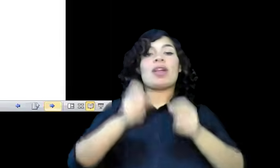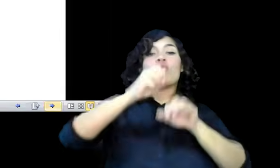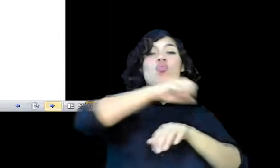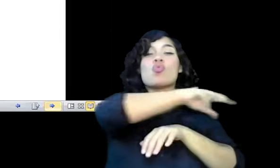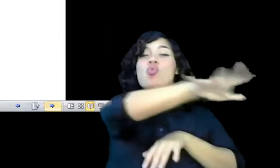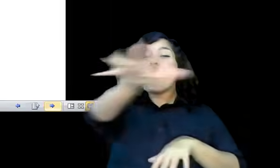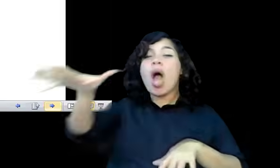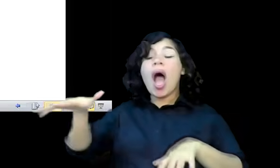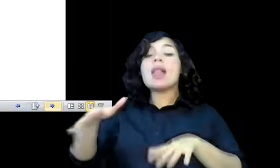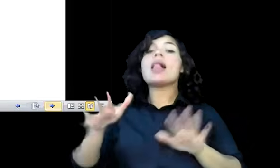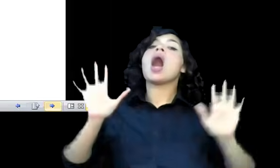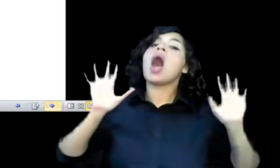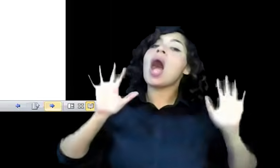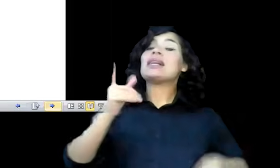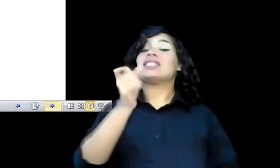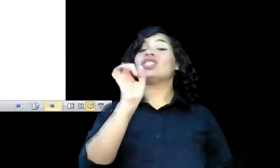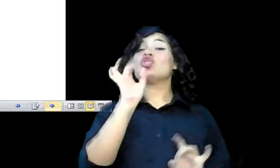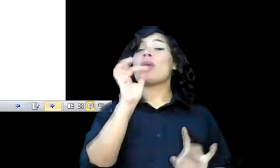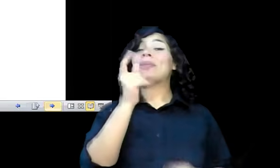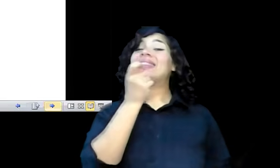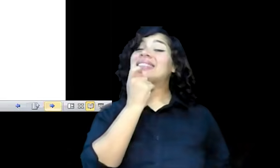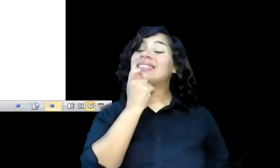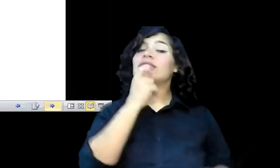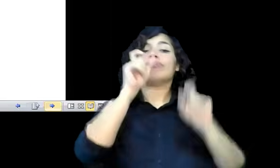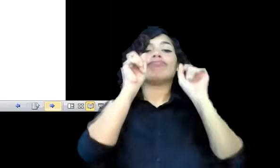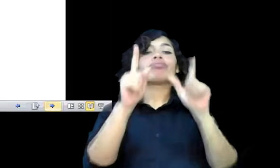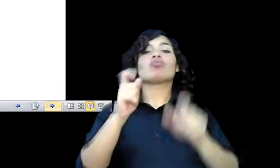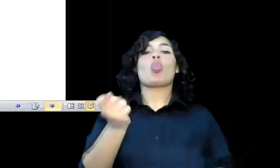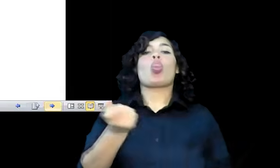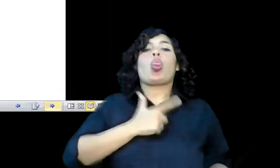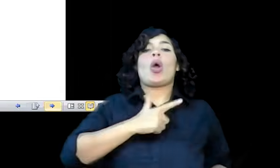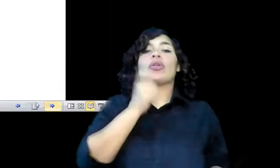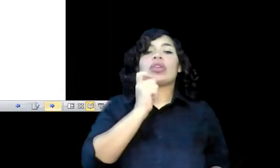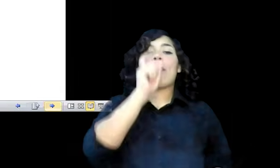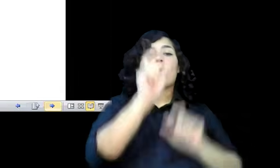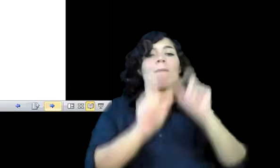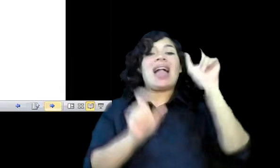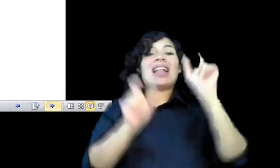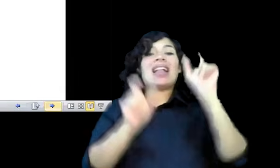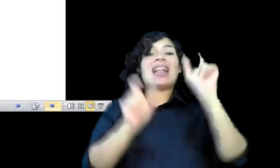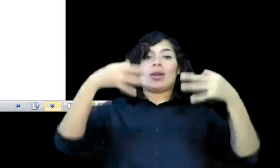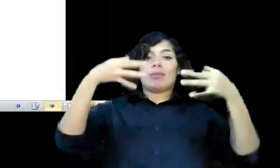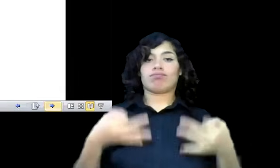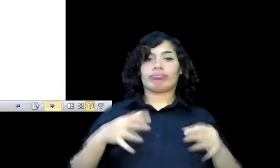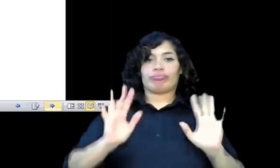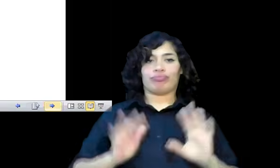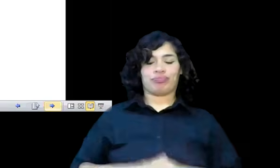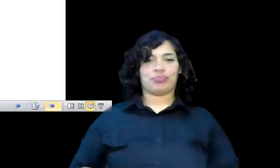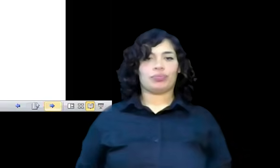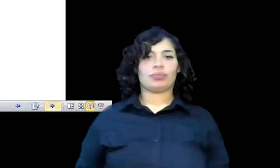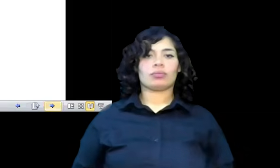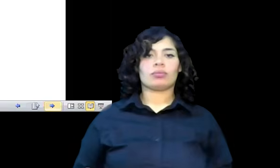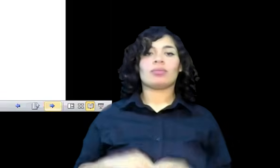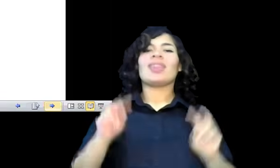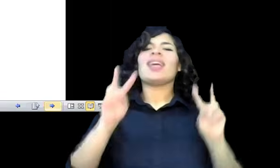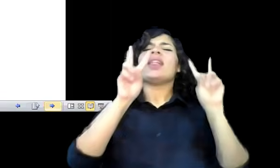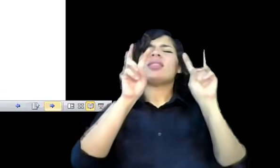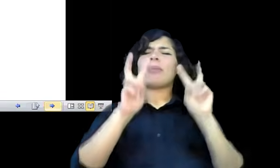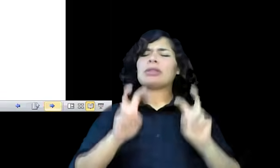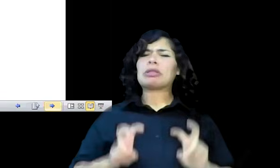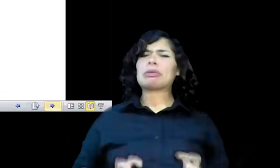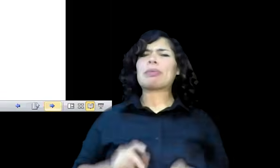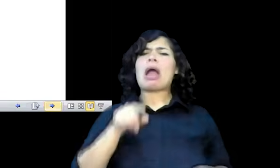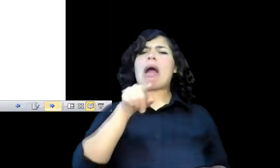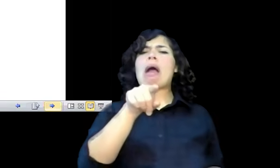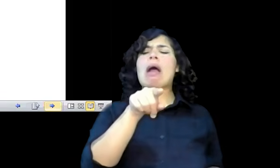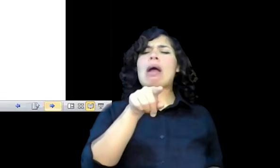pertenezcan a personas humanas y sucesiones indivisas, cualquiera fuera el destino o afectación. Temas que se dan